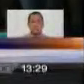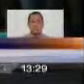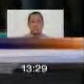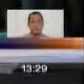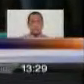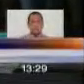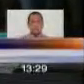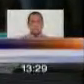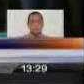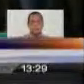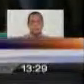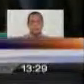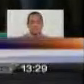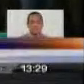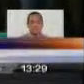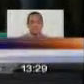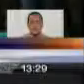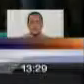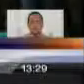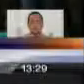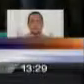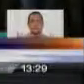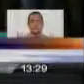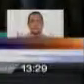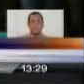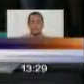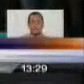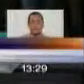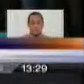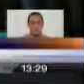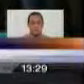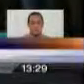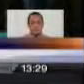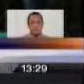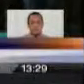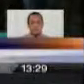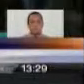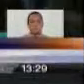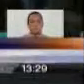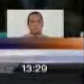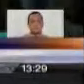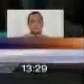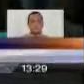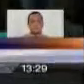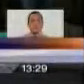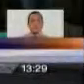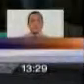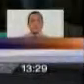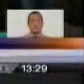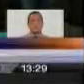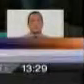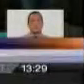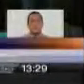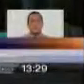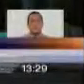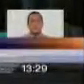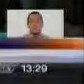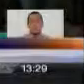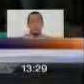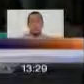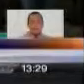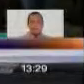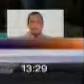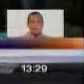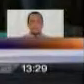alguno manifesté que esa reunión se había producido, porque esa reunión tuvo un amparo legal